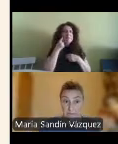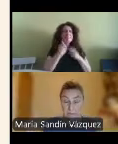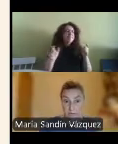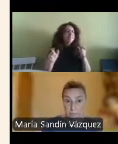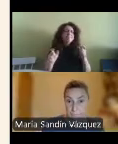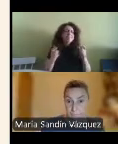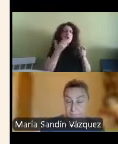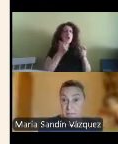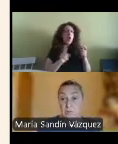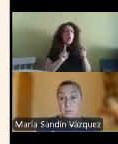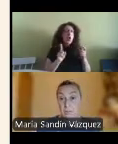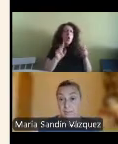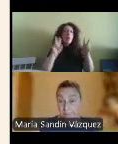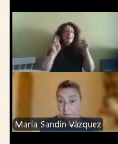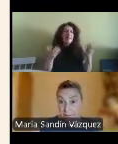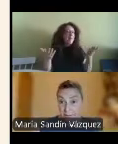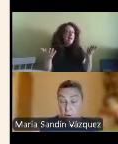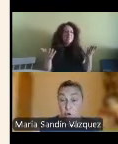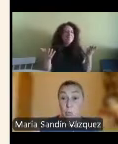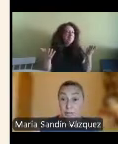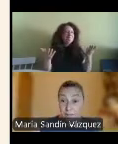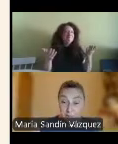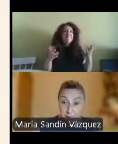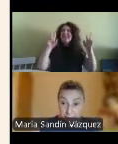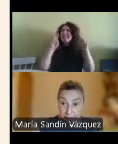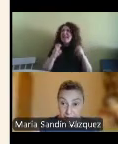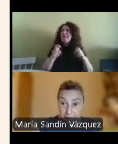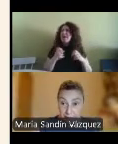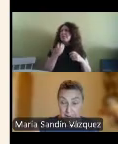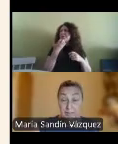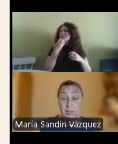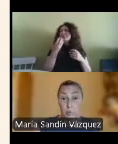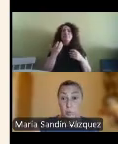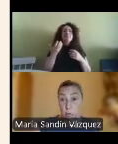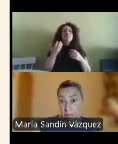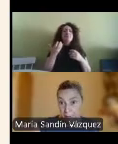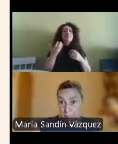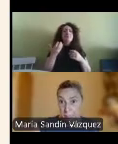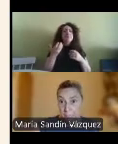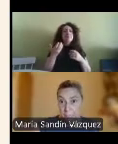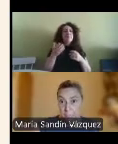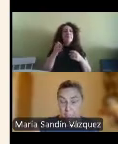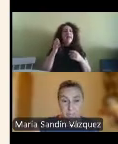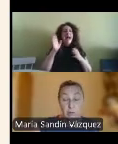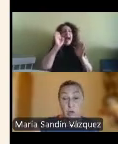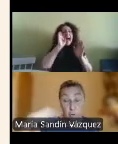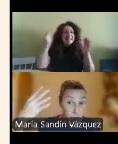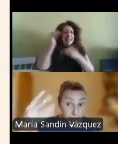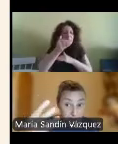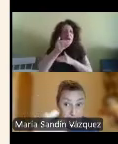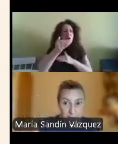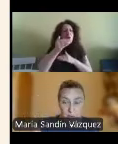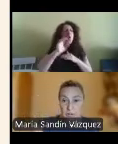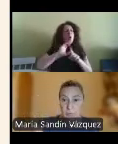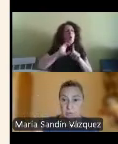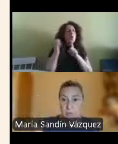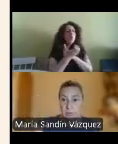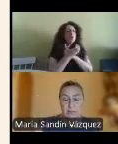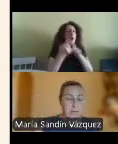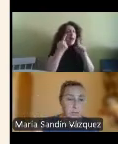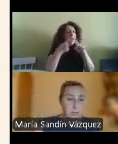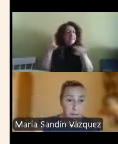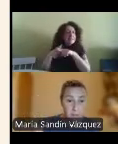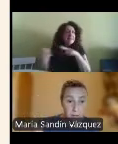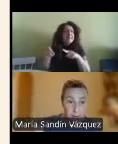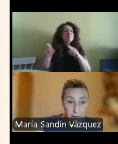desconocimiento sobre el tema, ¿no? Sobre el tema de cómo atender de manera intercultural y con esta mirada que os